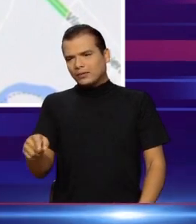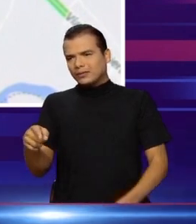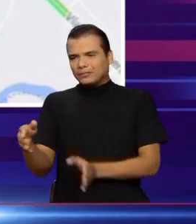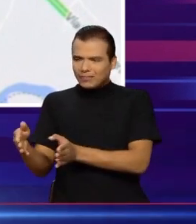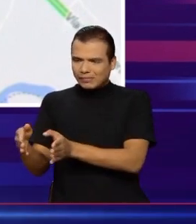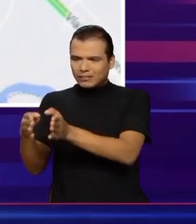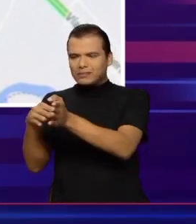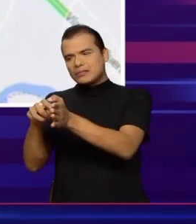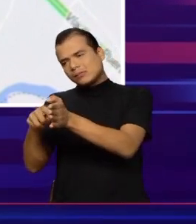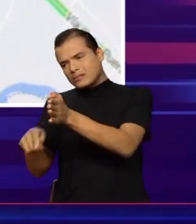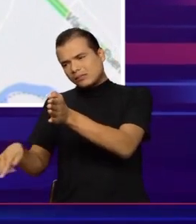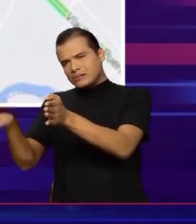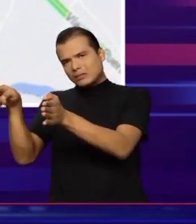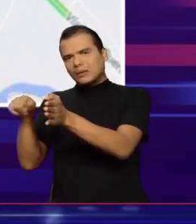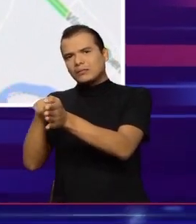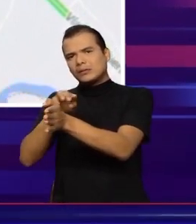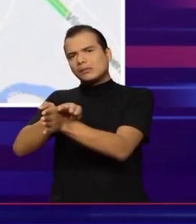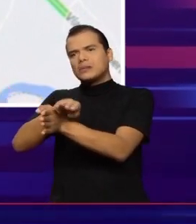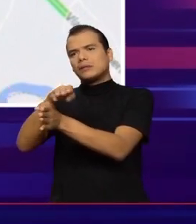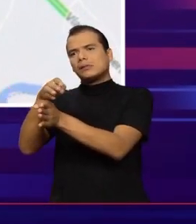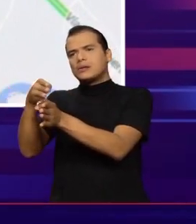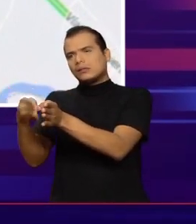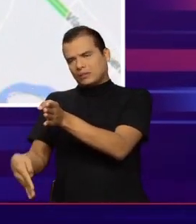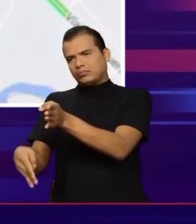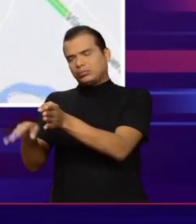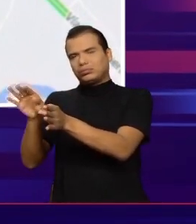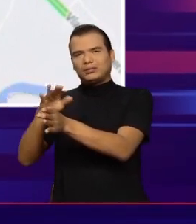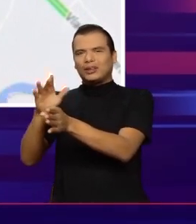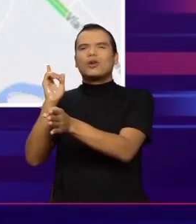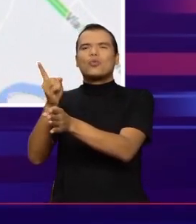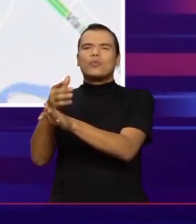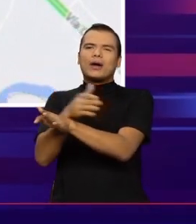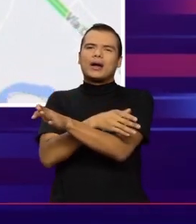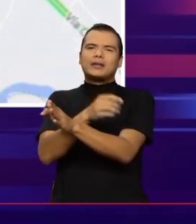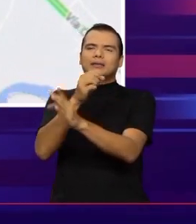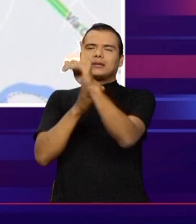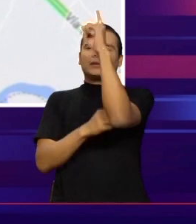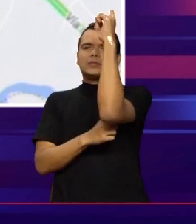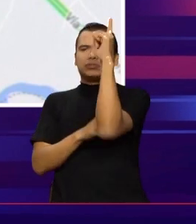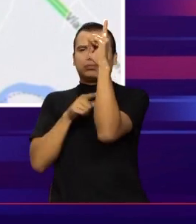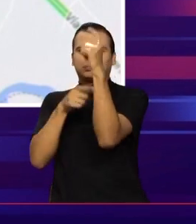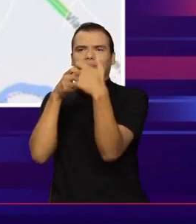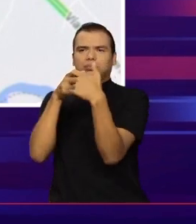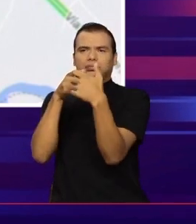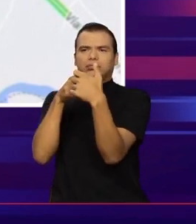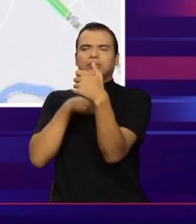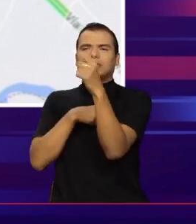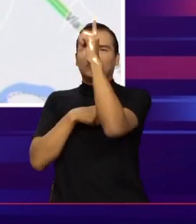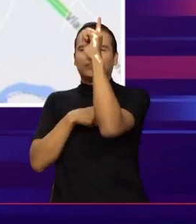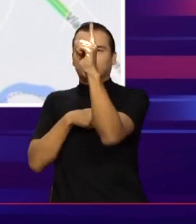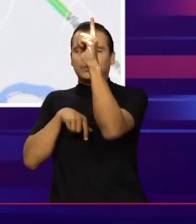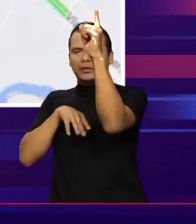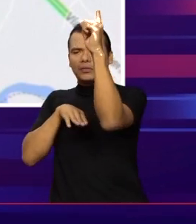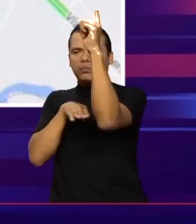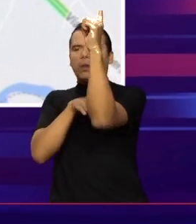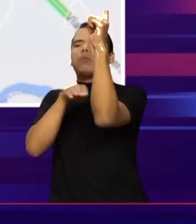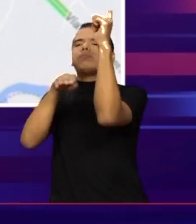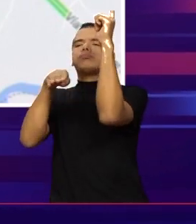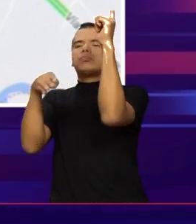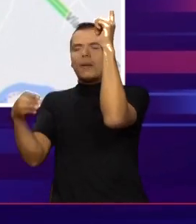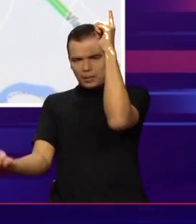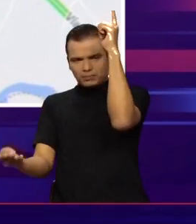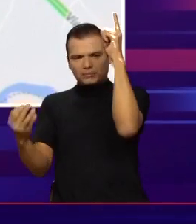no hubo personas lesionadas esta persona chocó contra un poste y pierde el control de su vehículo Vuelvo y repito solamente es un daños